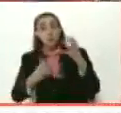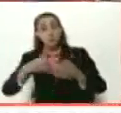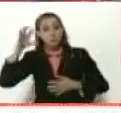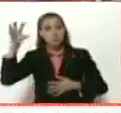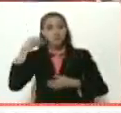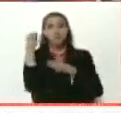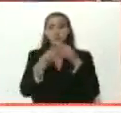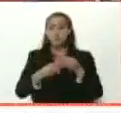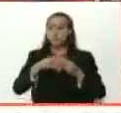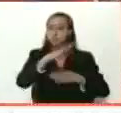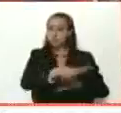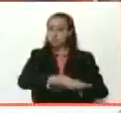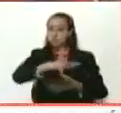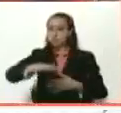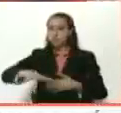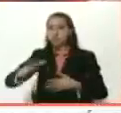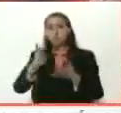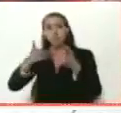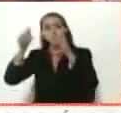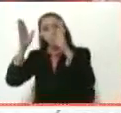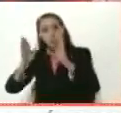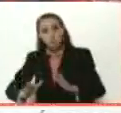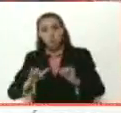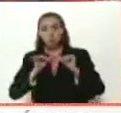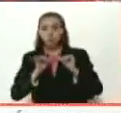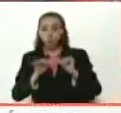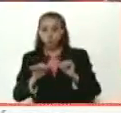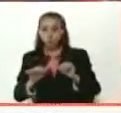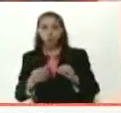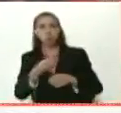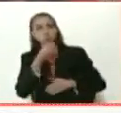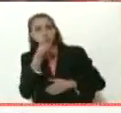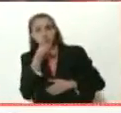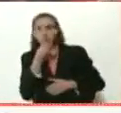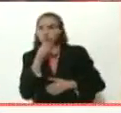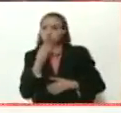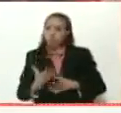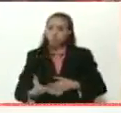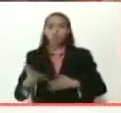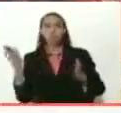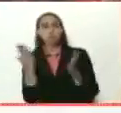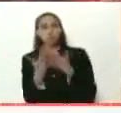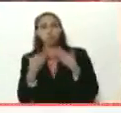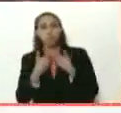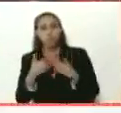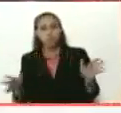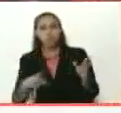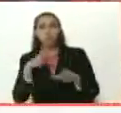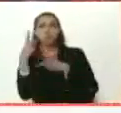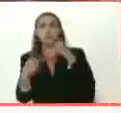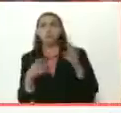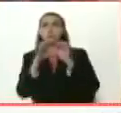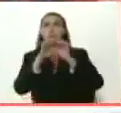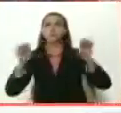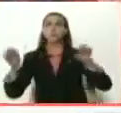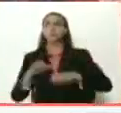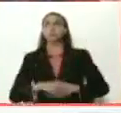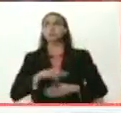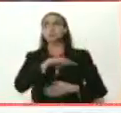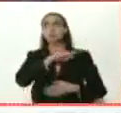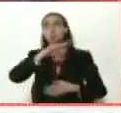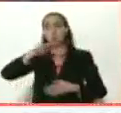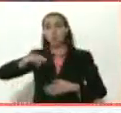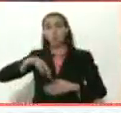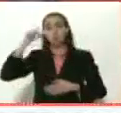garantizan que nuestros niños y nuestras niñas mantengan la escuela viva en un proceso de educación. Para nosotras es